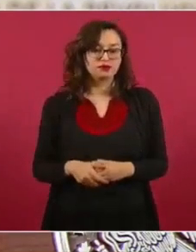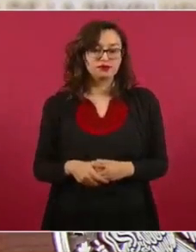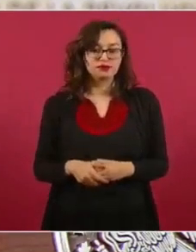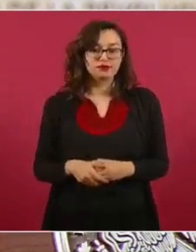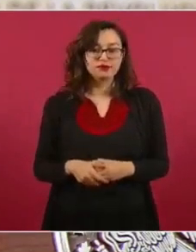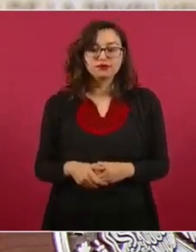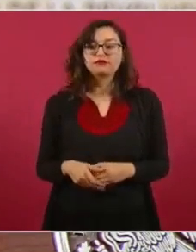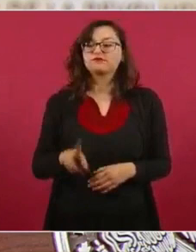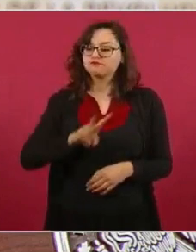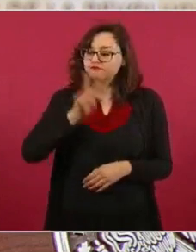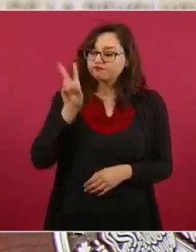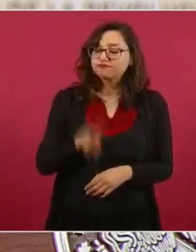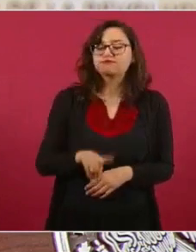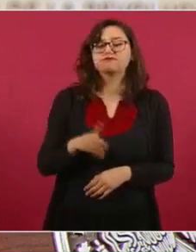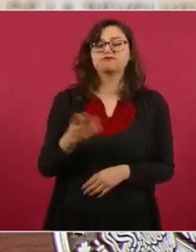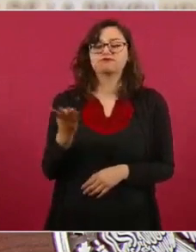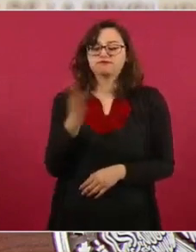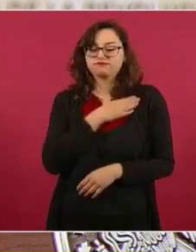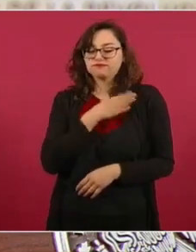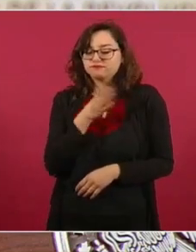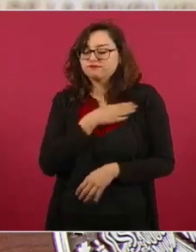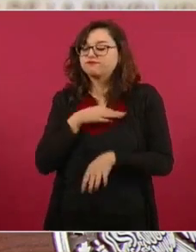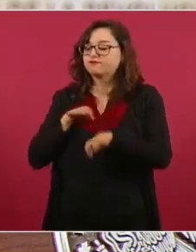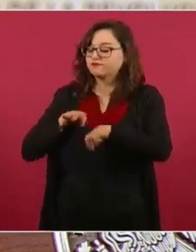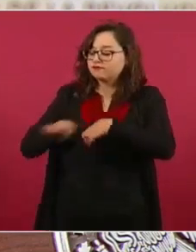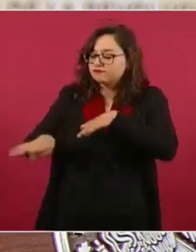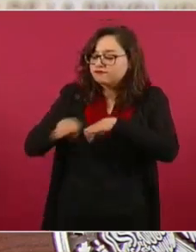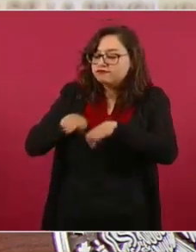es un noble oficio, como el periodismo,